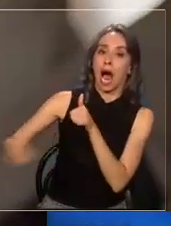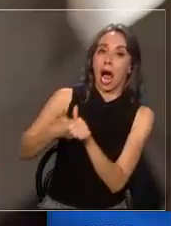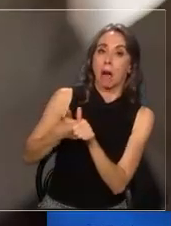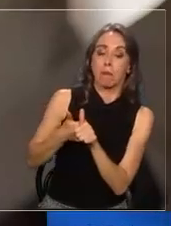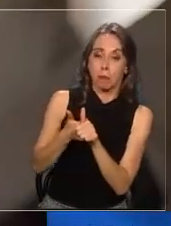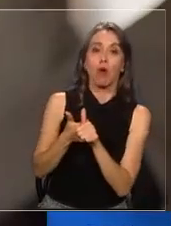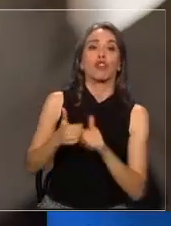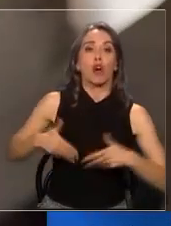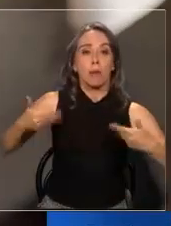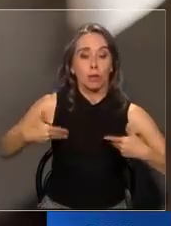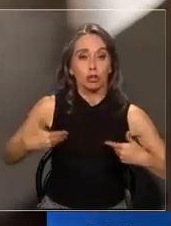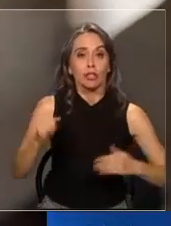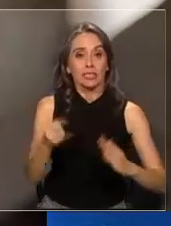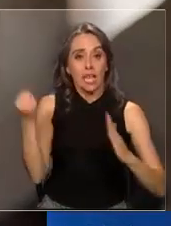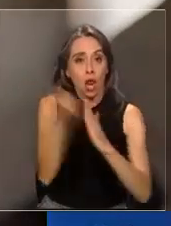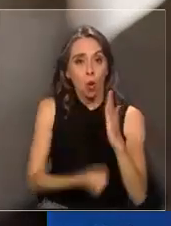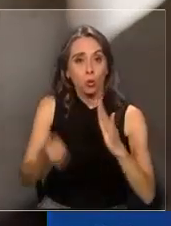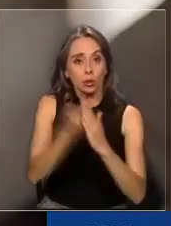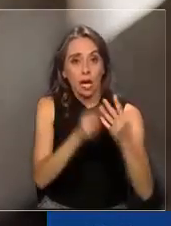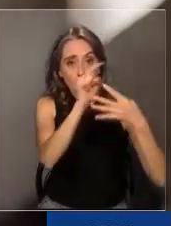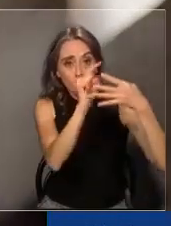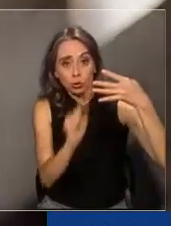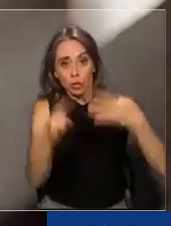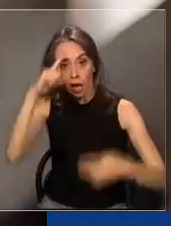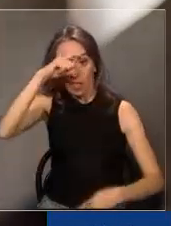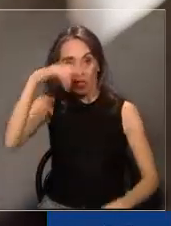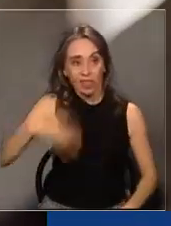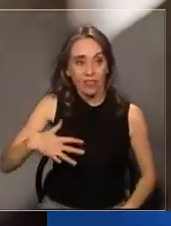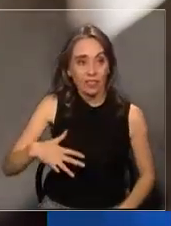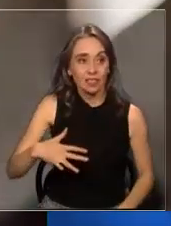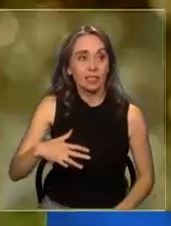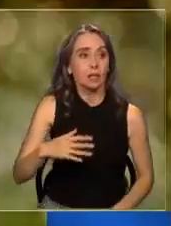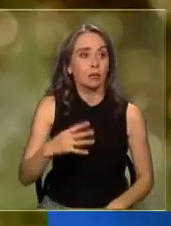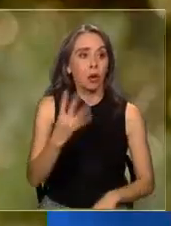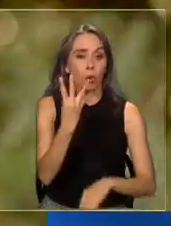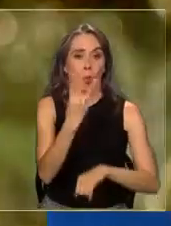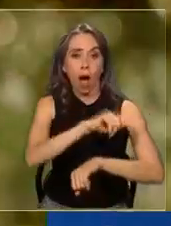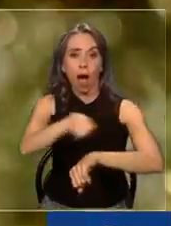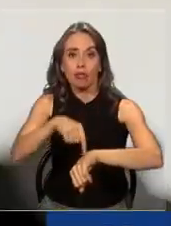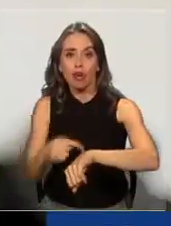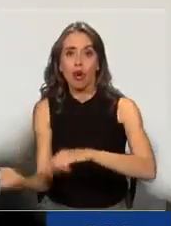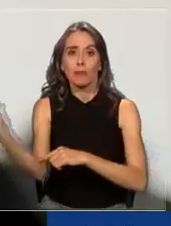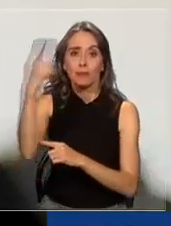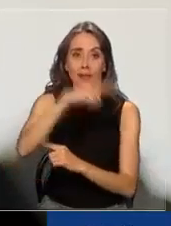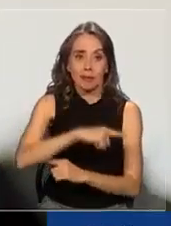levantar banderas de lucha es complicado porque hay 24 horas al día.